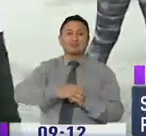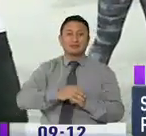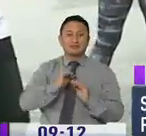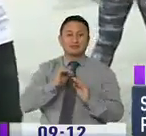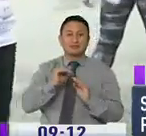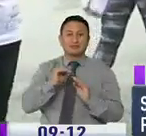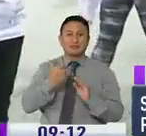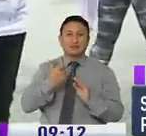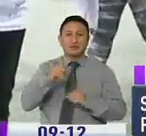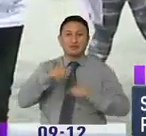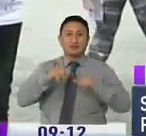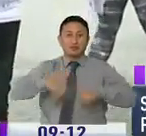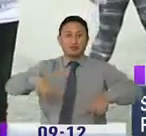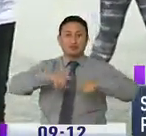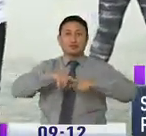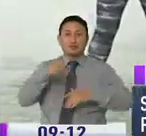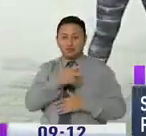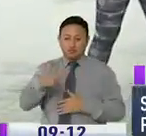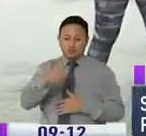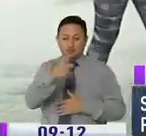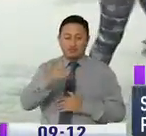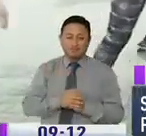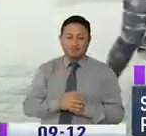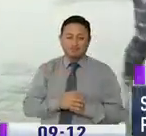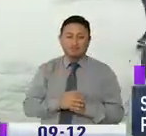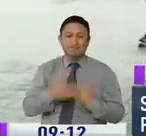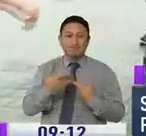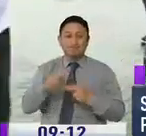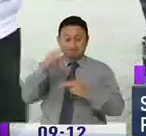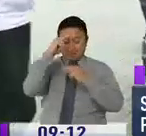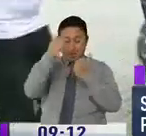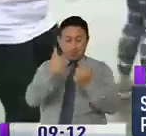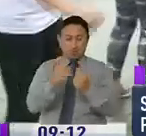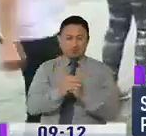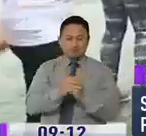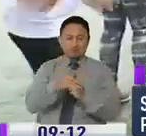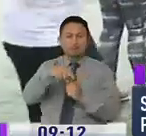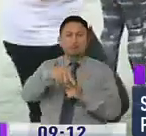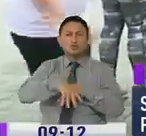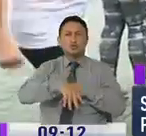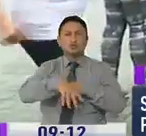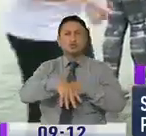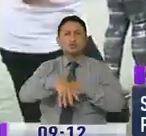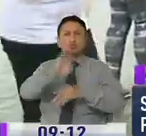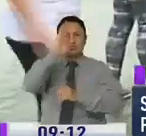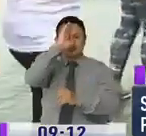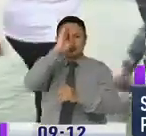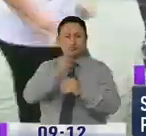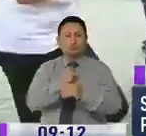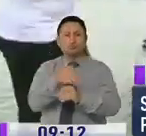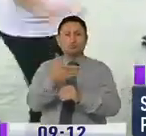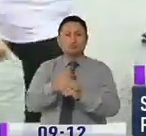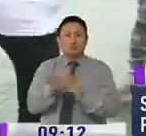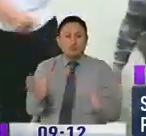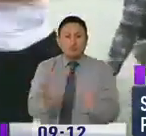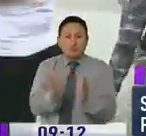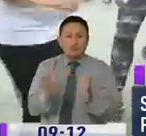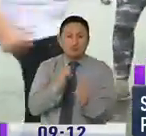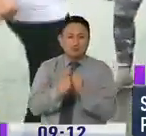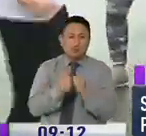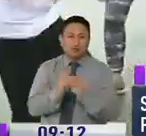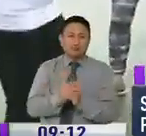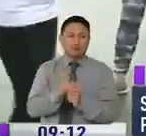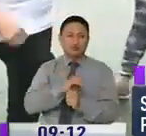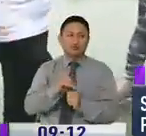recorrido algunos sectores de la ciudad y con grandes noticias. El objetivo de esta caminata no es solamente incentivar el deporte, sino